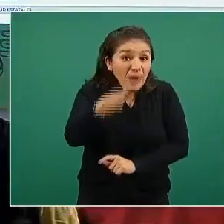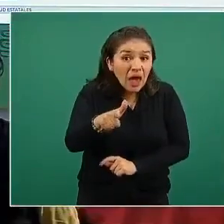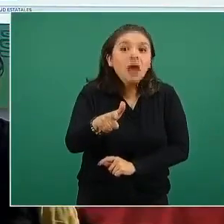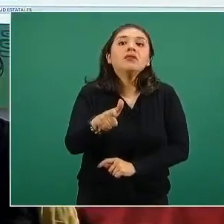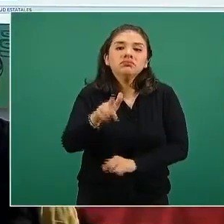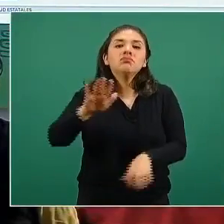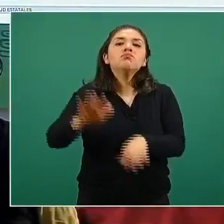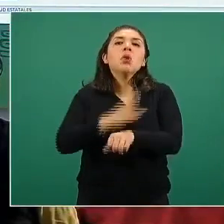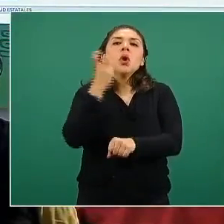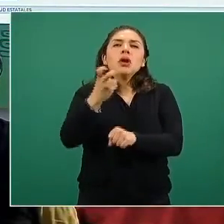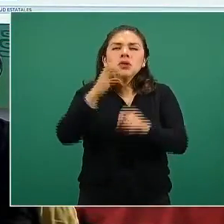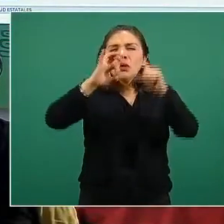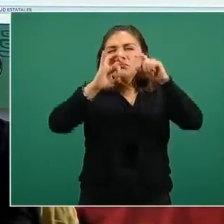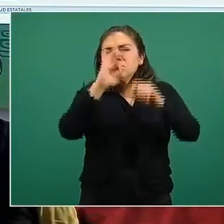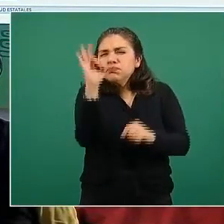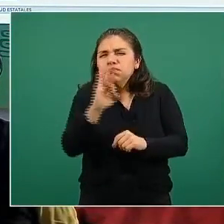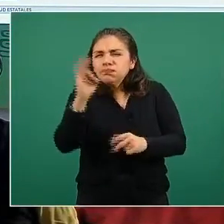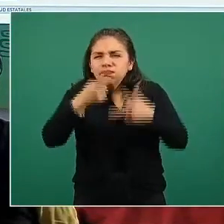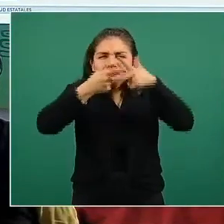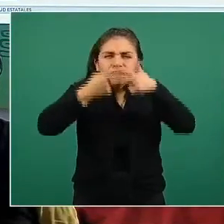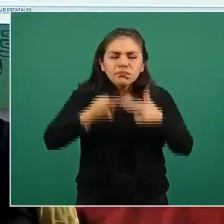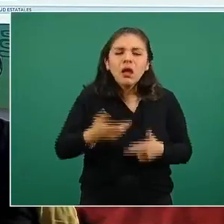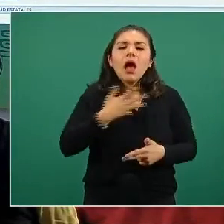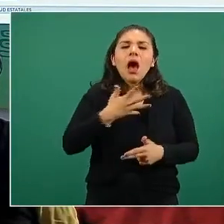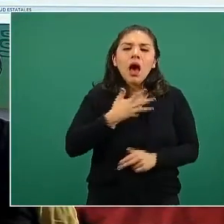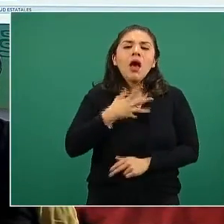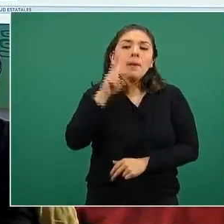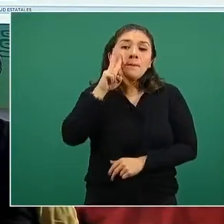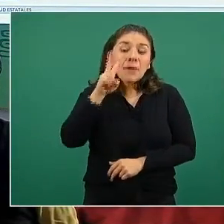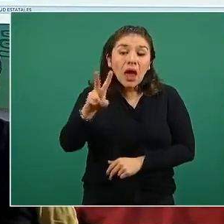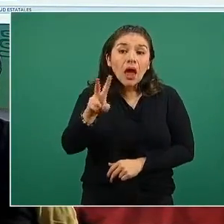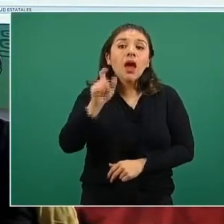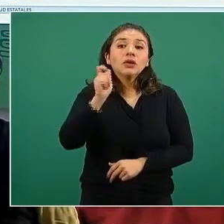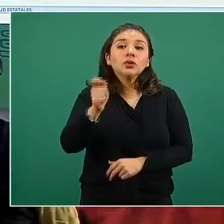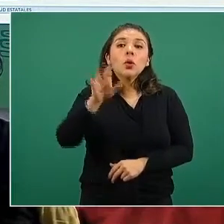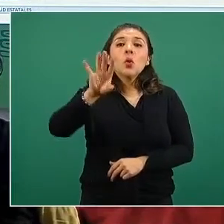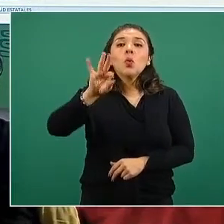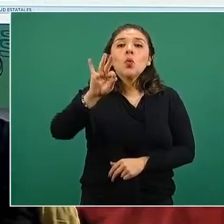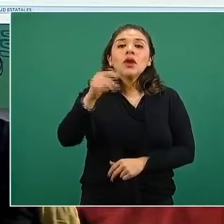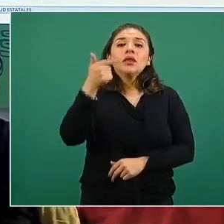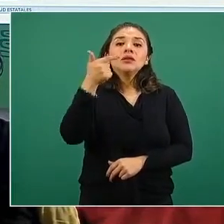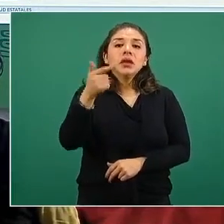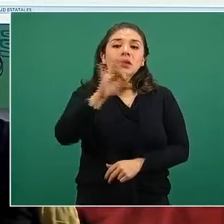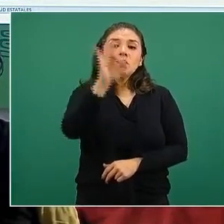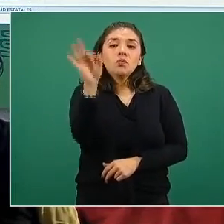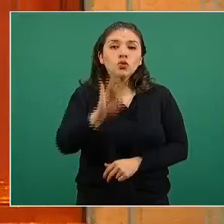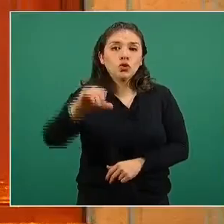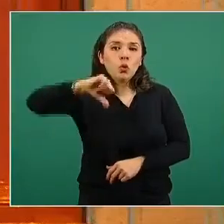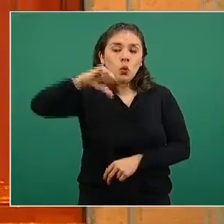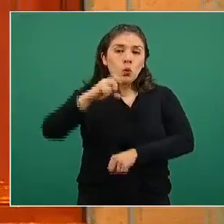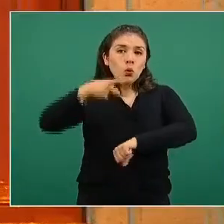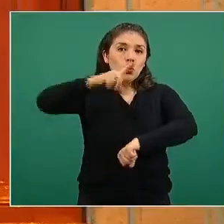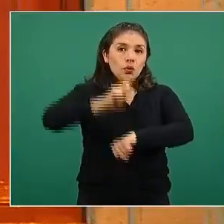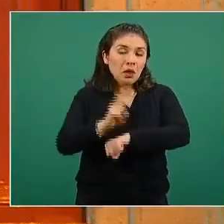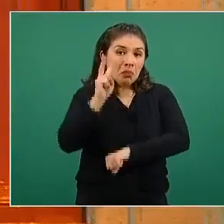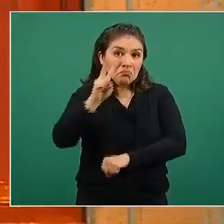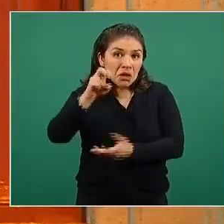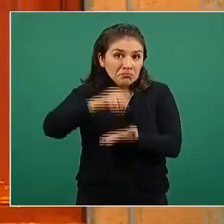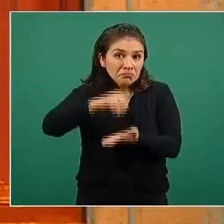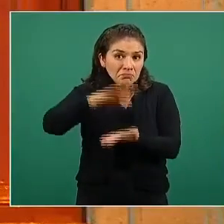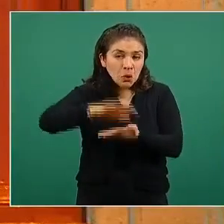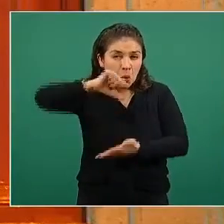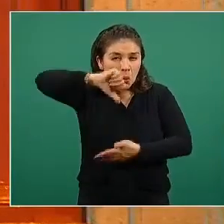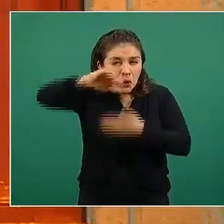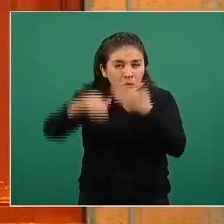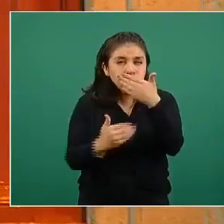la media que tenemos para efectos de las camas con ventilador a nivel nacional de una ocupación para el día de hoy en la madrugada